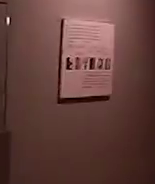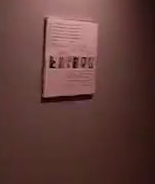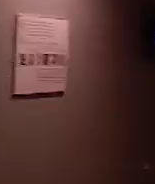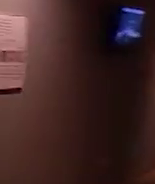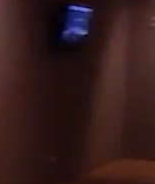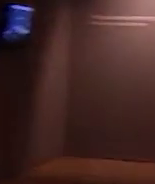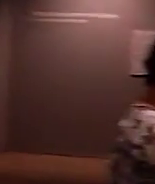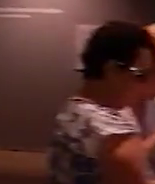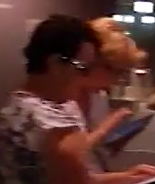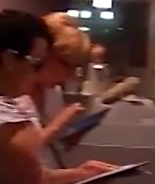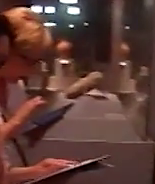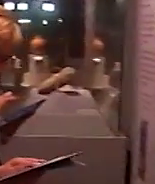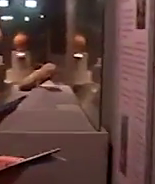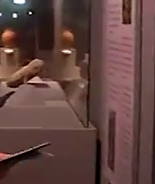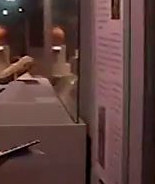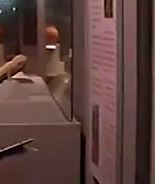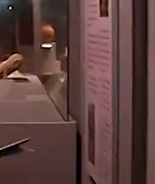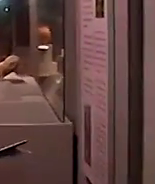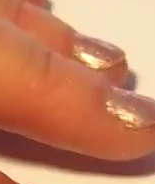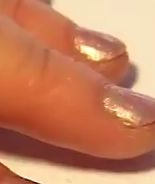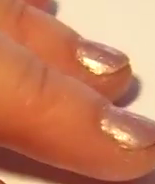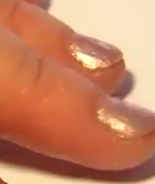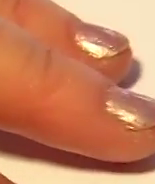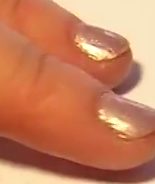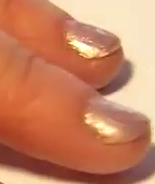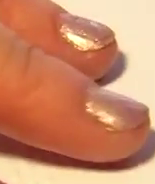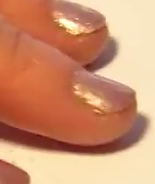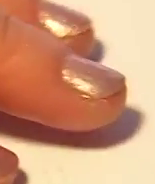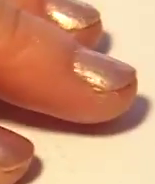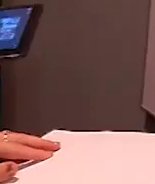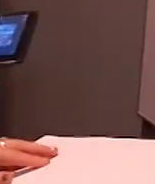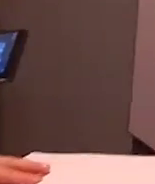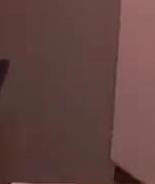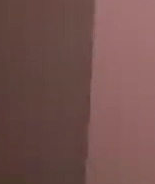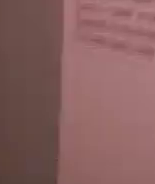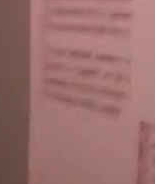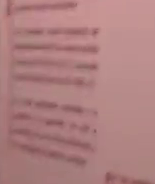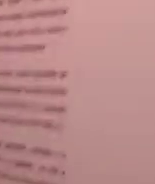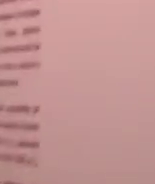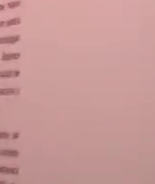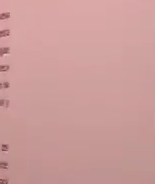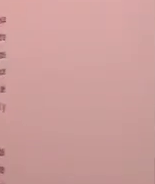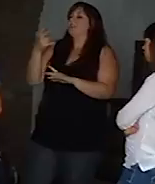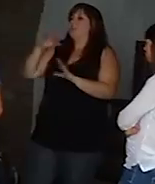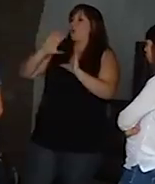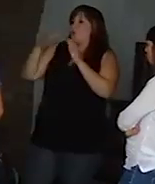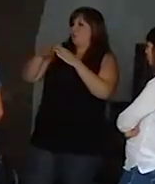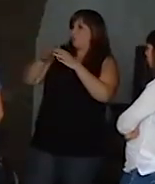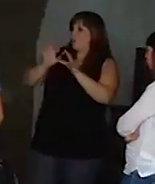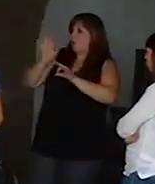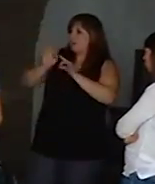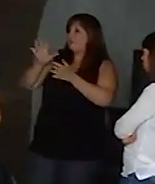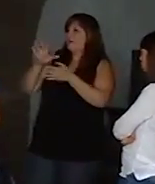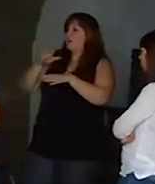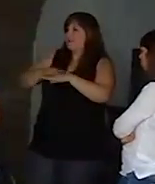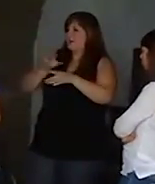ellos. Un completo plan de turismo accesible que también incluye transcripciones al braile de paneles informativos. El turista ahora selecciona y